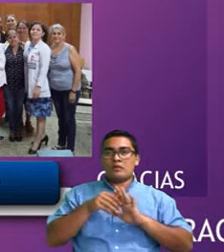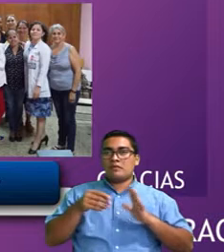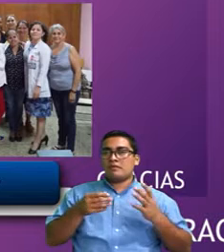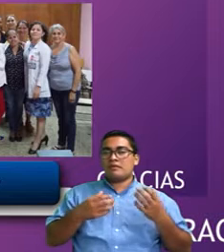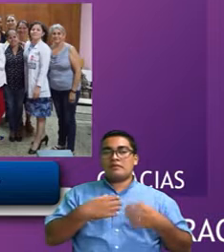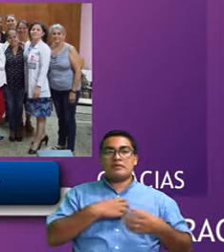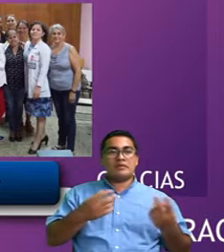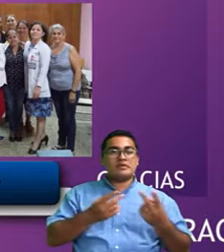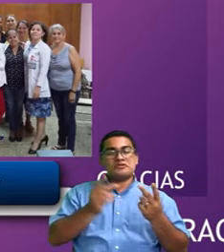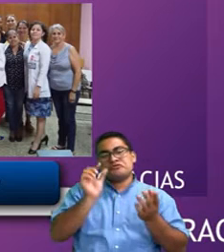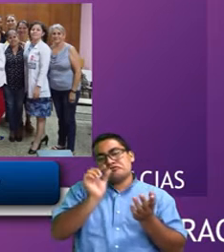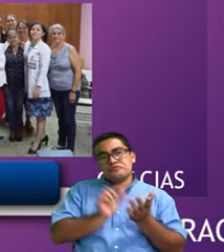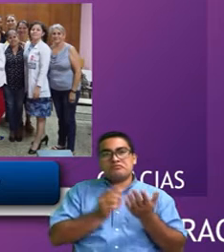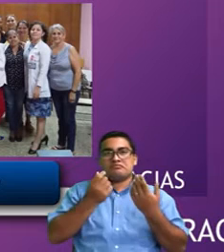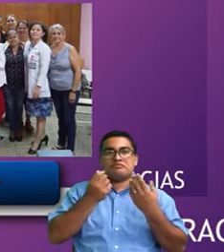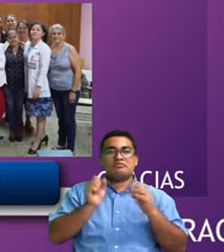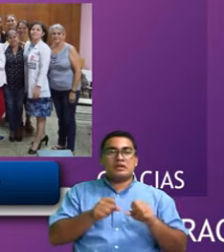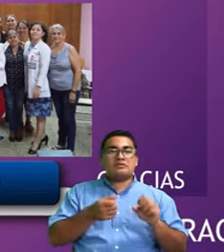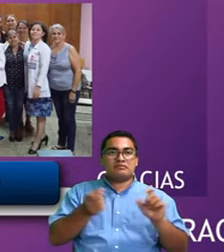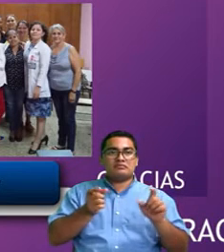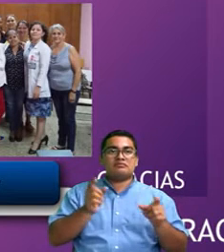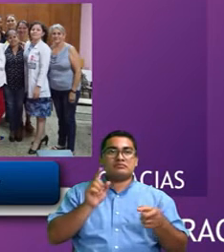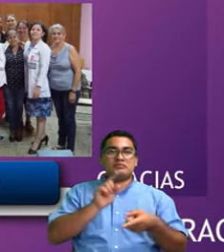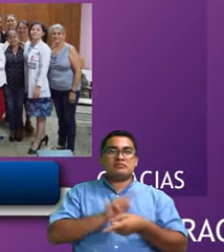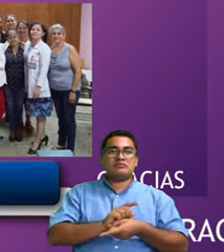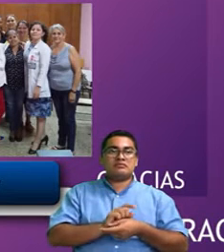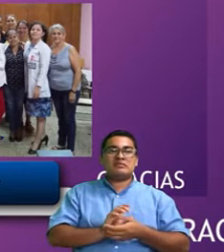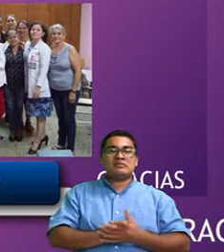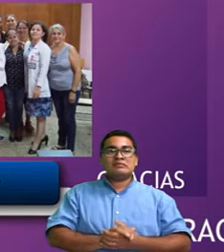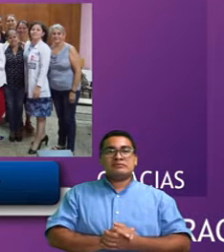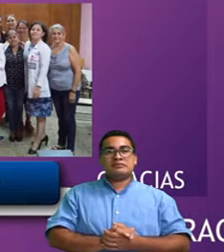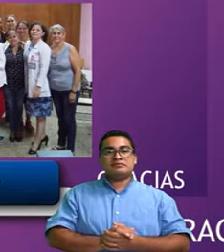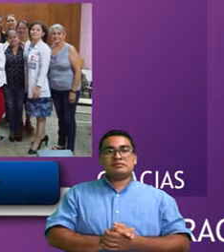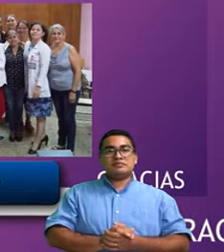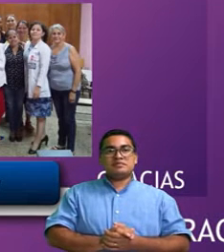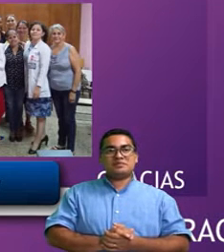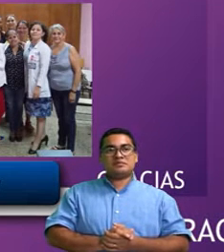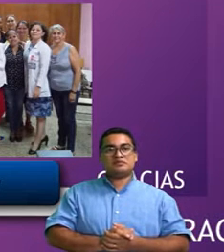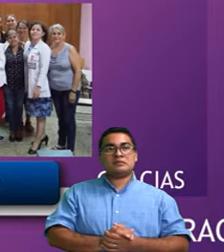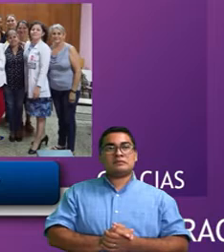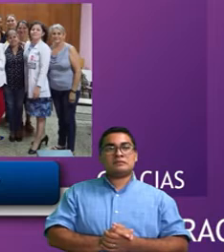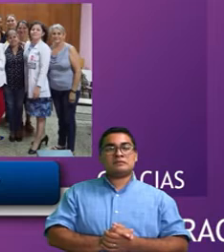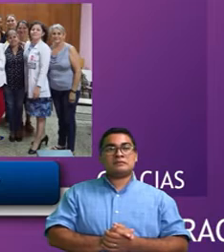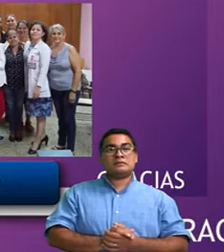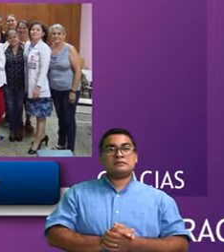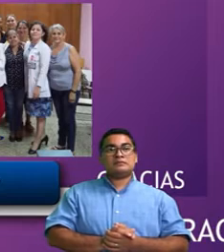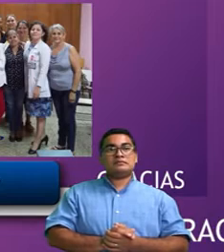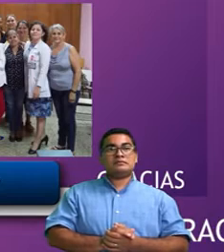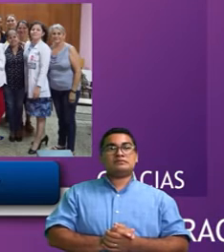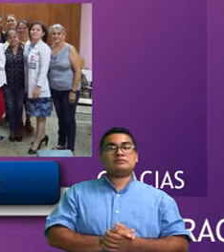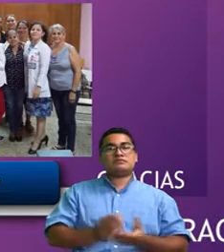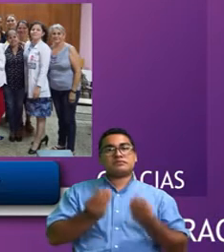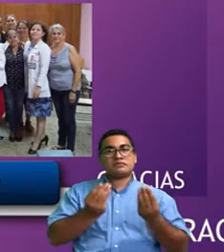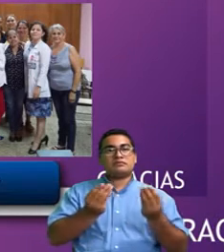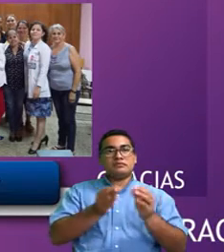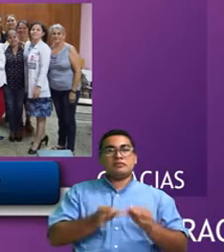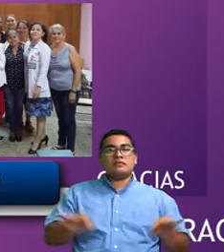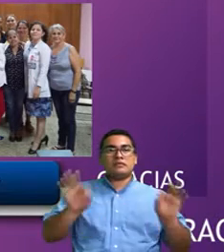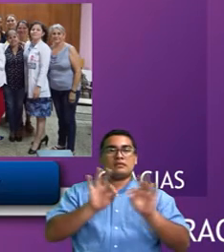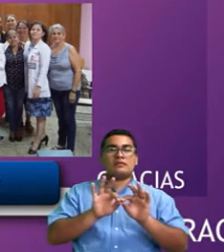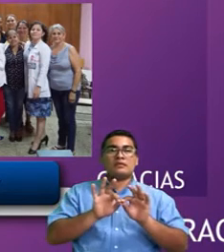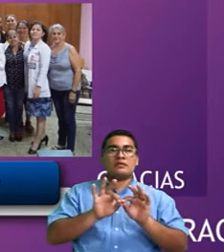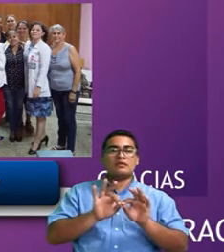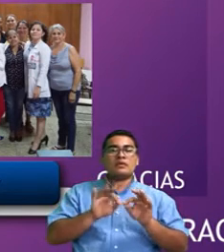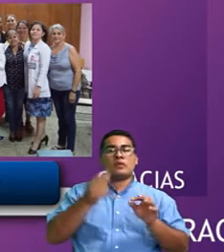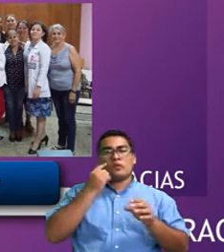una partecita que tiene que ir superando. Hablemos también, yo creo que nos pasamos del tiempo, pero es muy importante este tema. ¿Qué